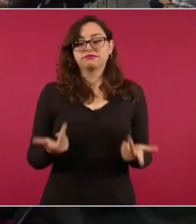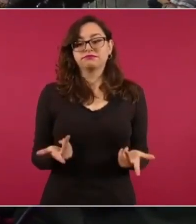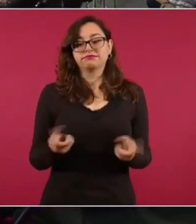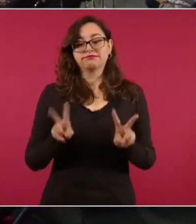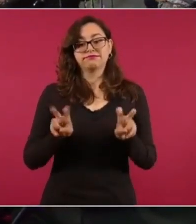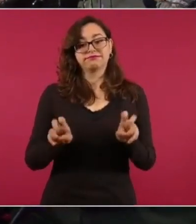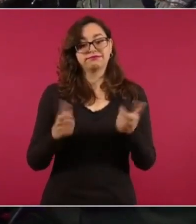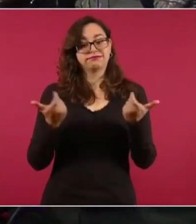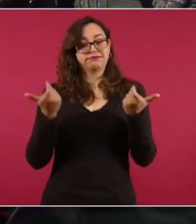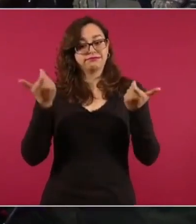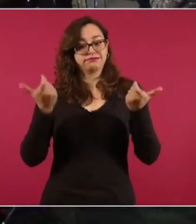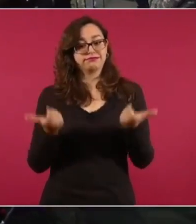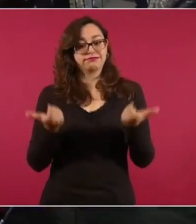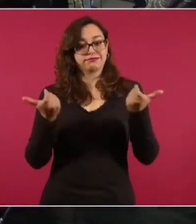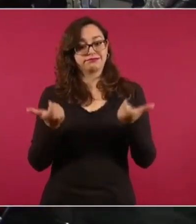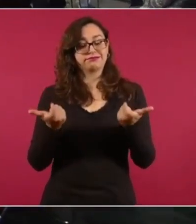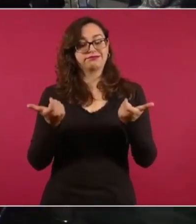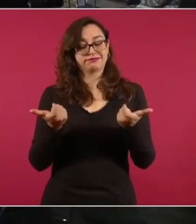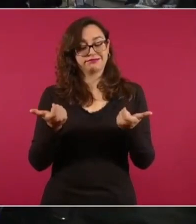económico